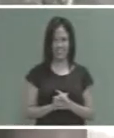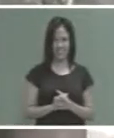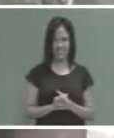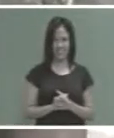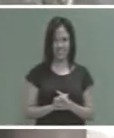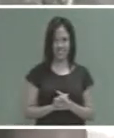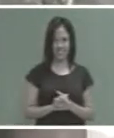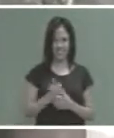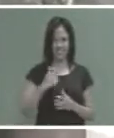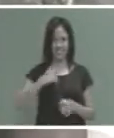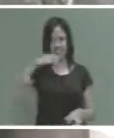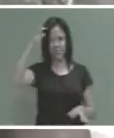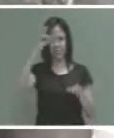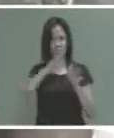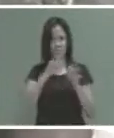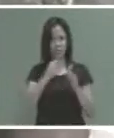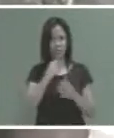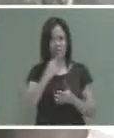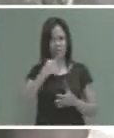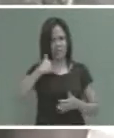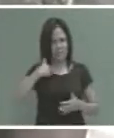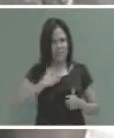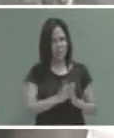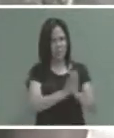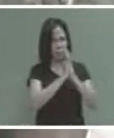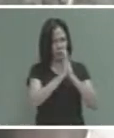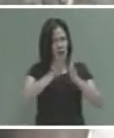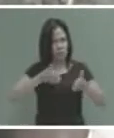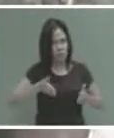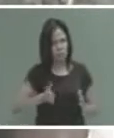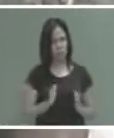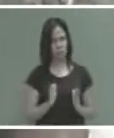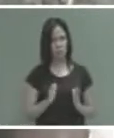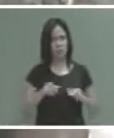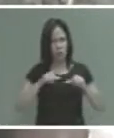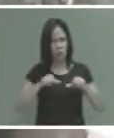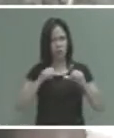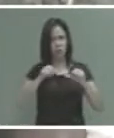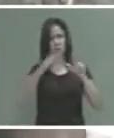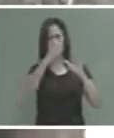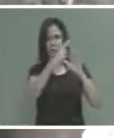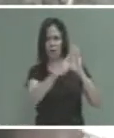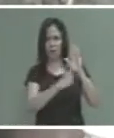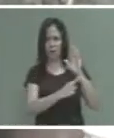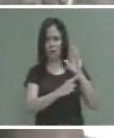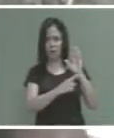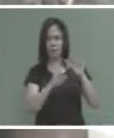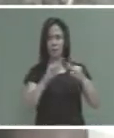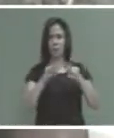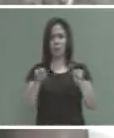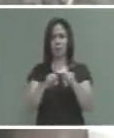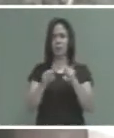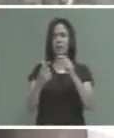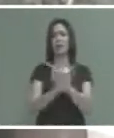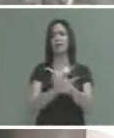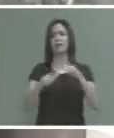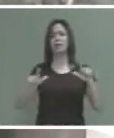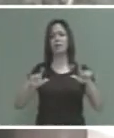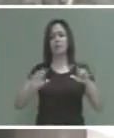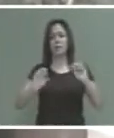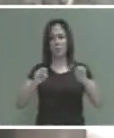eso creo que es así, uno tiene que exigirle a los hijos que sigan las reglas, pero que sean libres de poder sentir